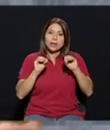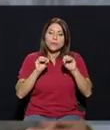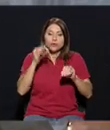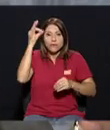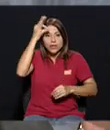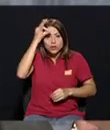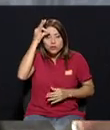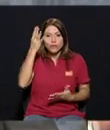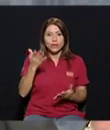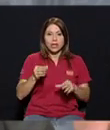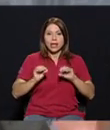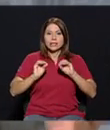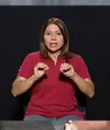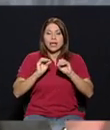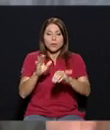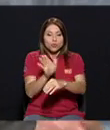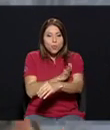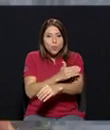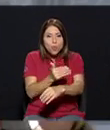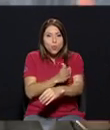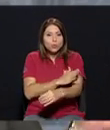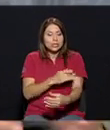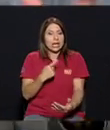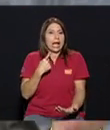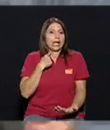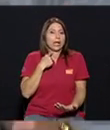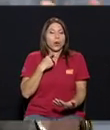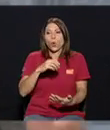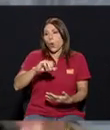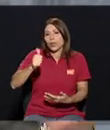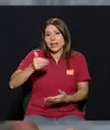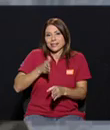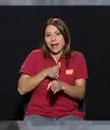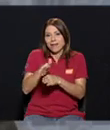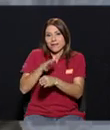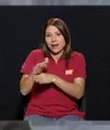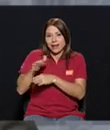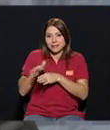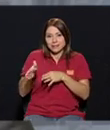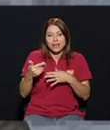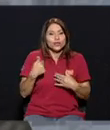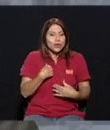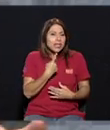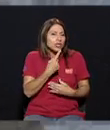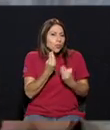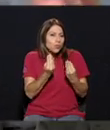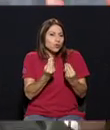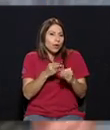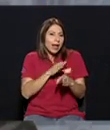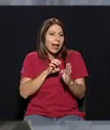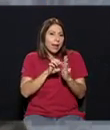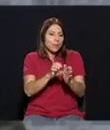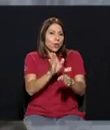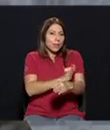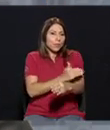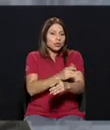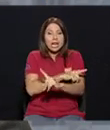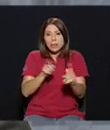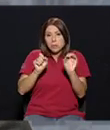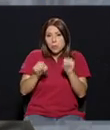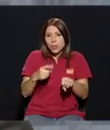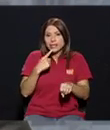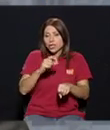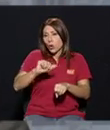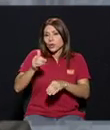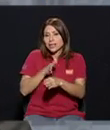donde enseñamos música, que es tan costosa, u otras carreras, he puesto reiteradamente el ejemplo de música, pero puedo citar